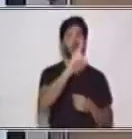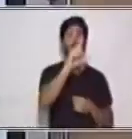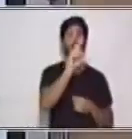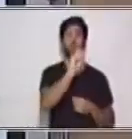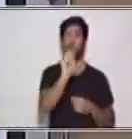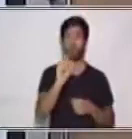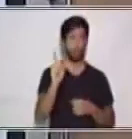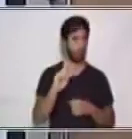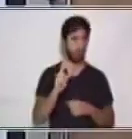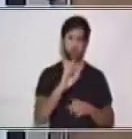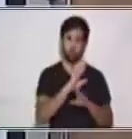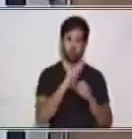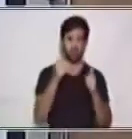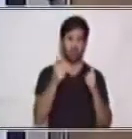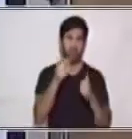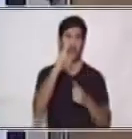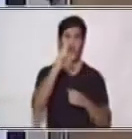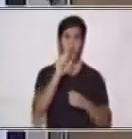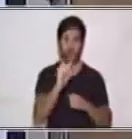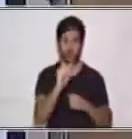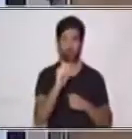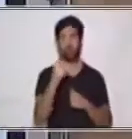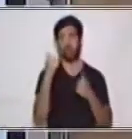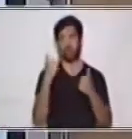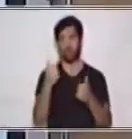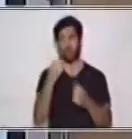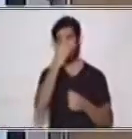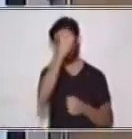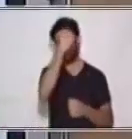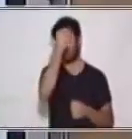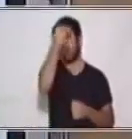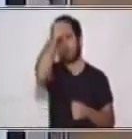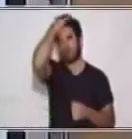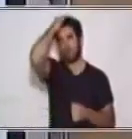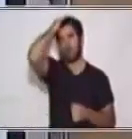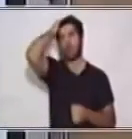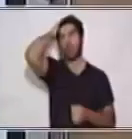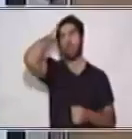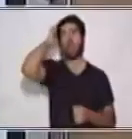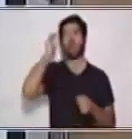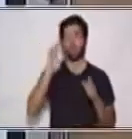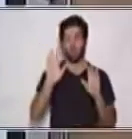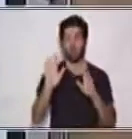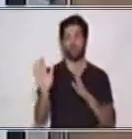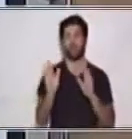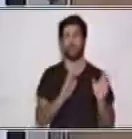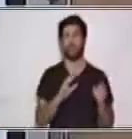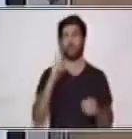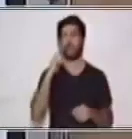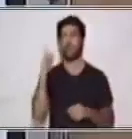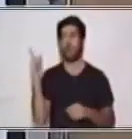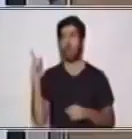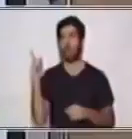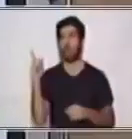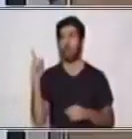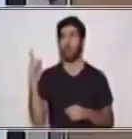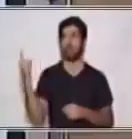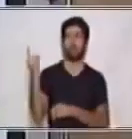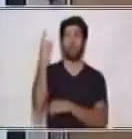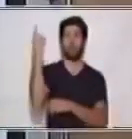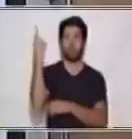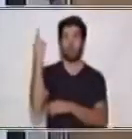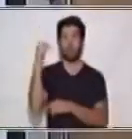con inicial mayúscula. La Real Academia de la Lengua Española nos marca